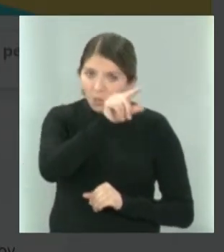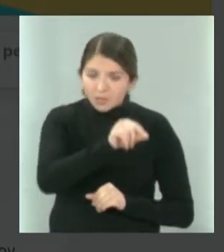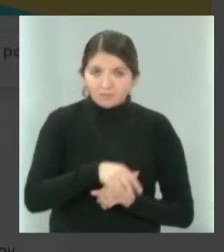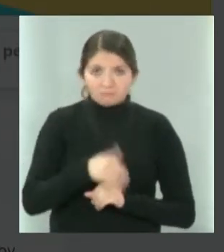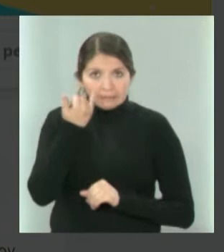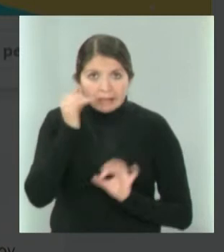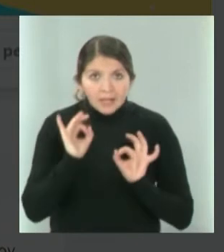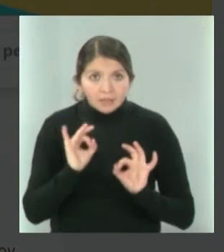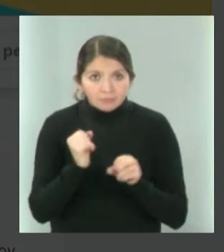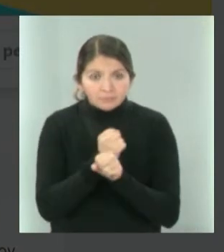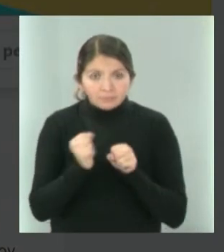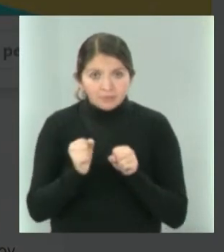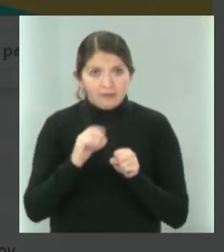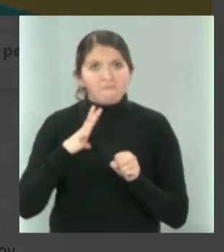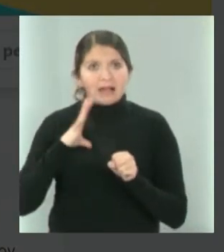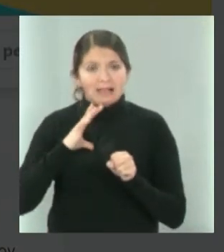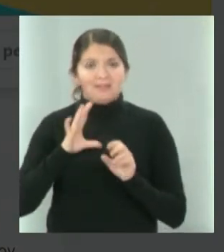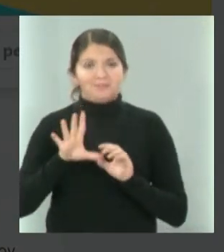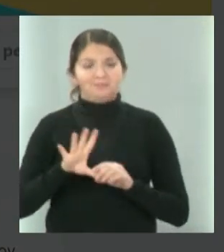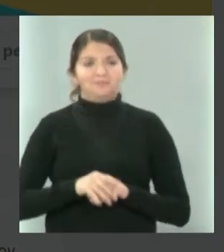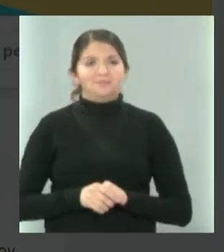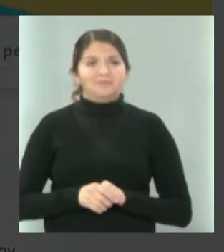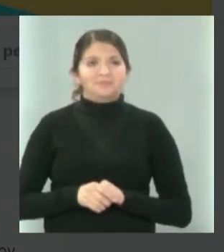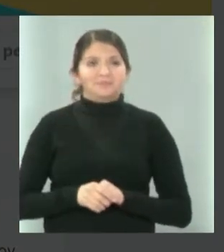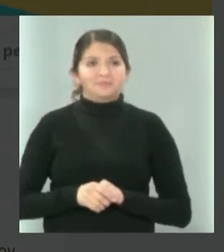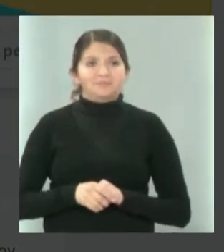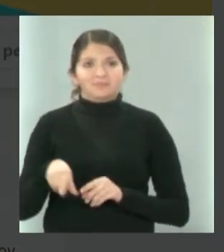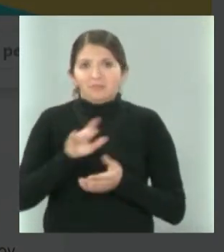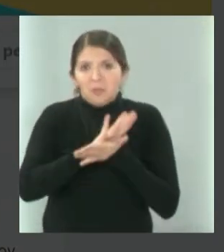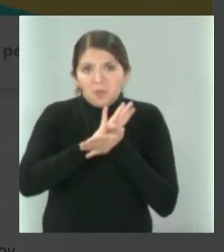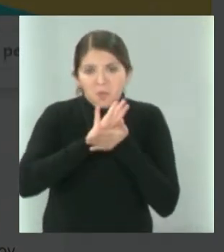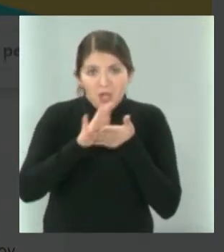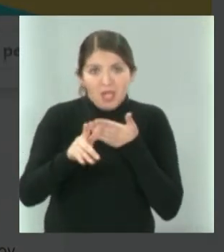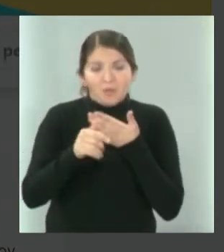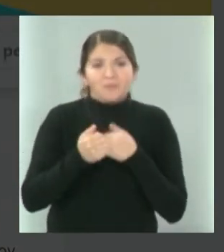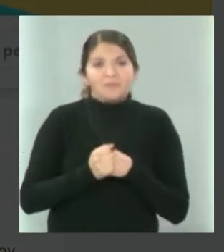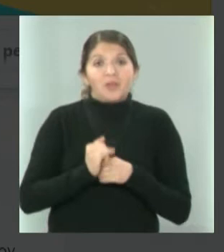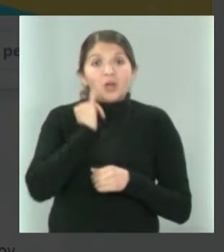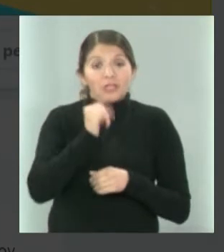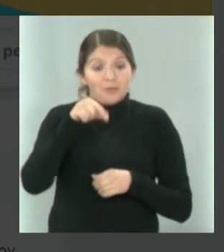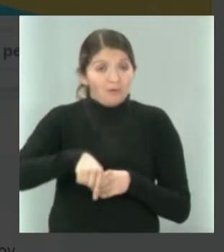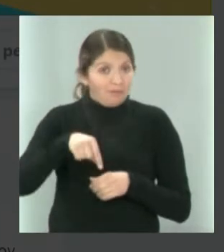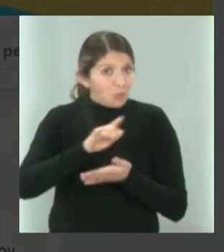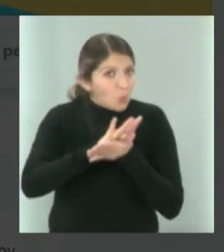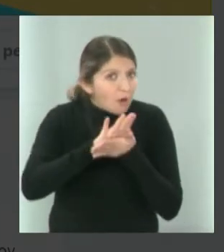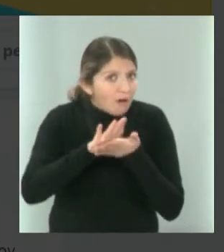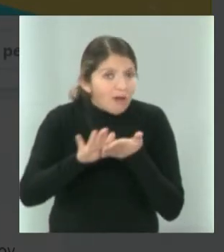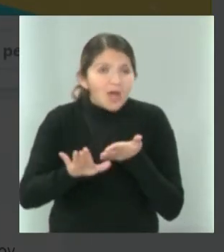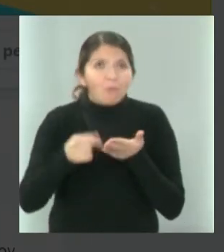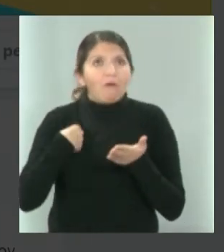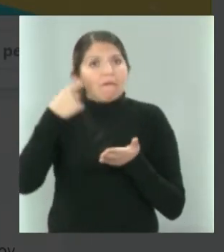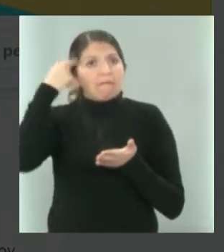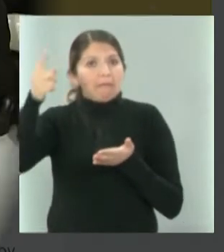tuiteó? Está en camino, está en proceso. Bueno, es nueva. Esto le vamos a contar a los invitados, es una sección nueva que tenemos de